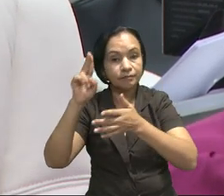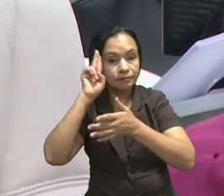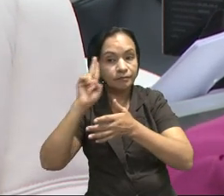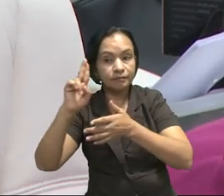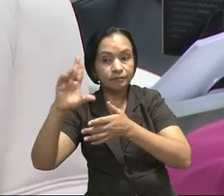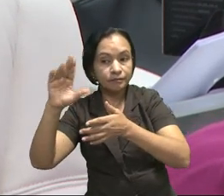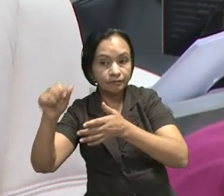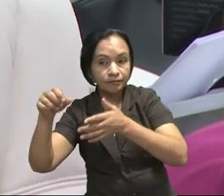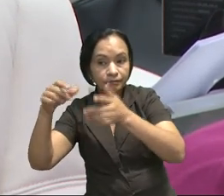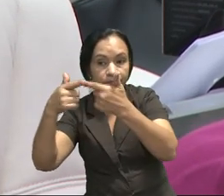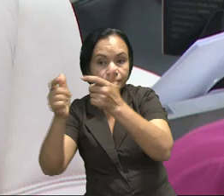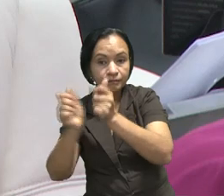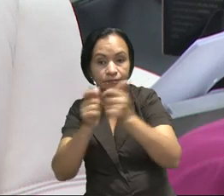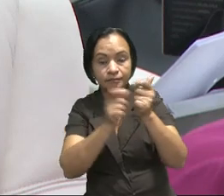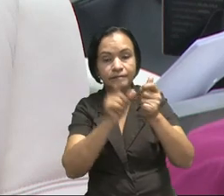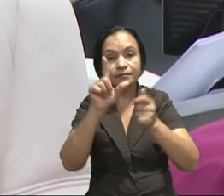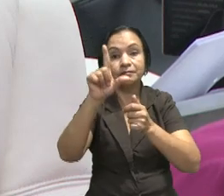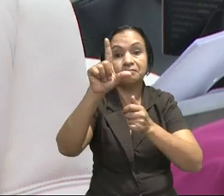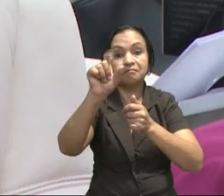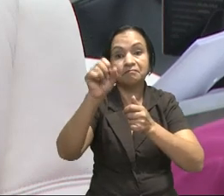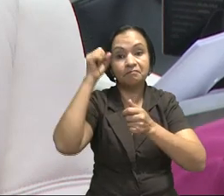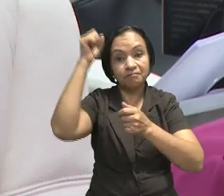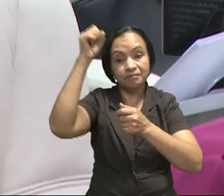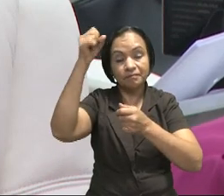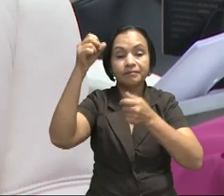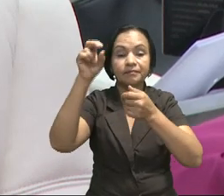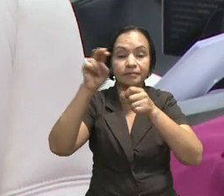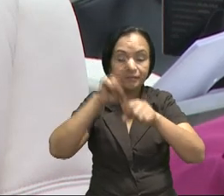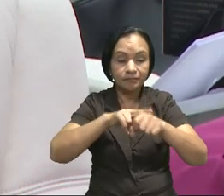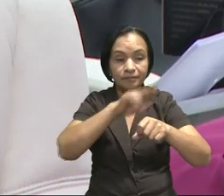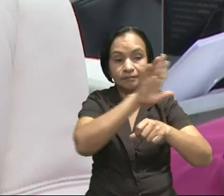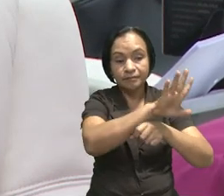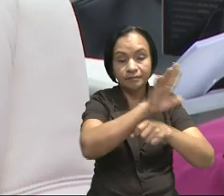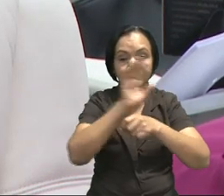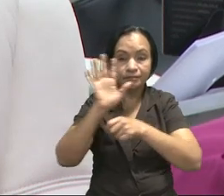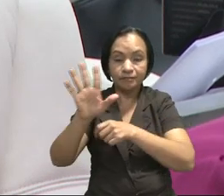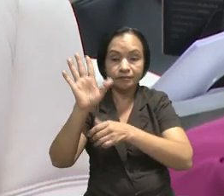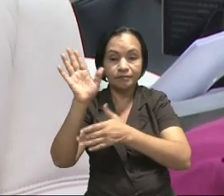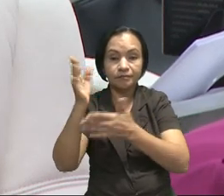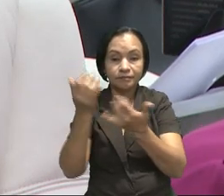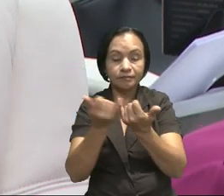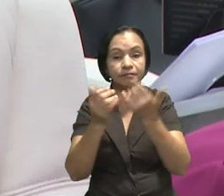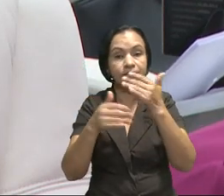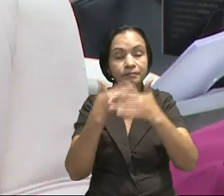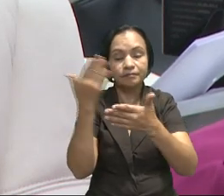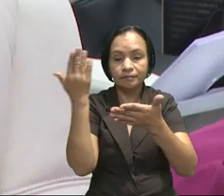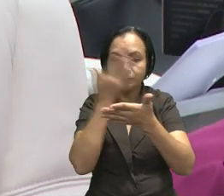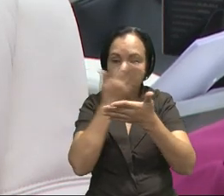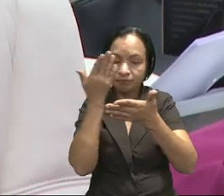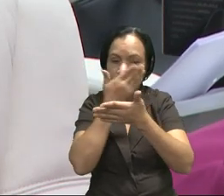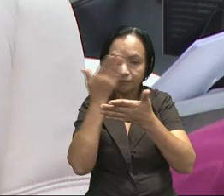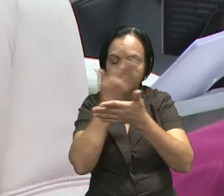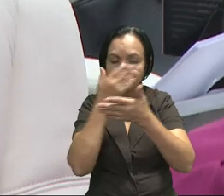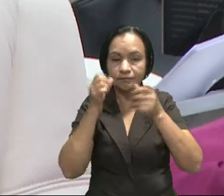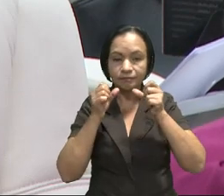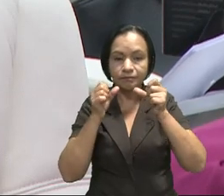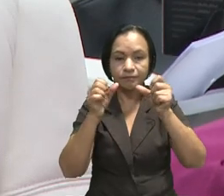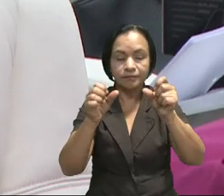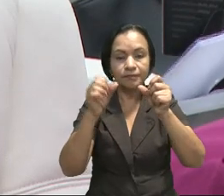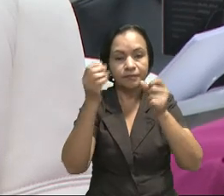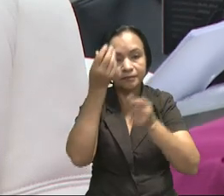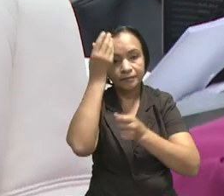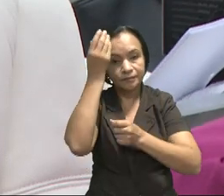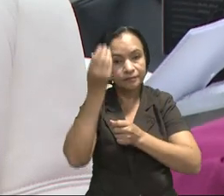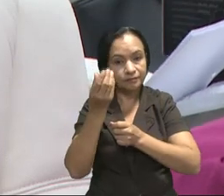con quienes alcanzó 10 campeonatos nacionales, 5 con cada equipo. Lo anterior sin descuidar sus estudios académicos, pues se